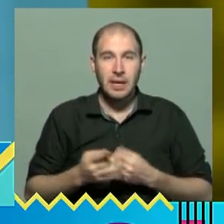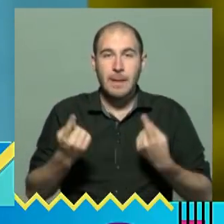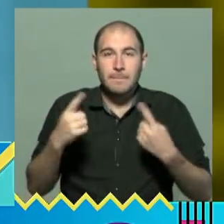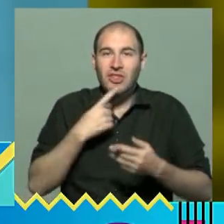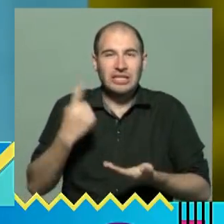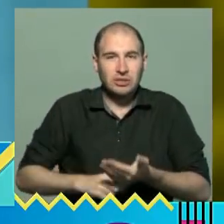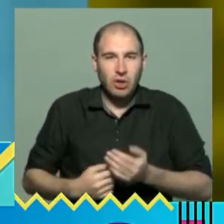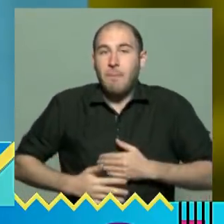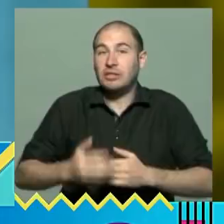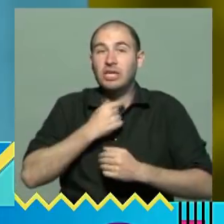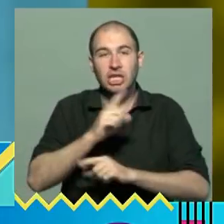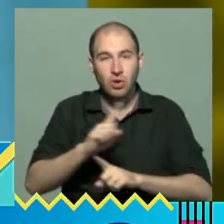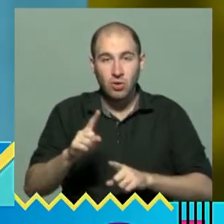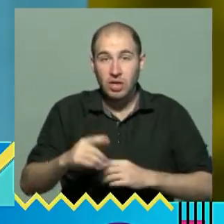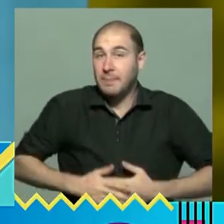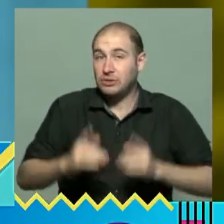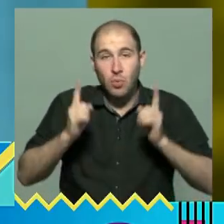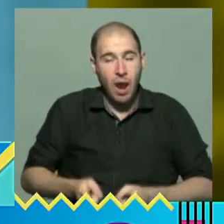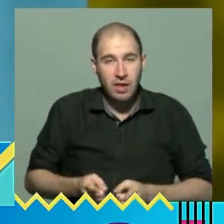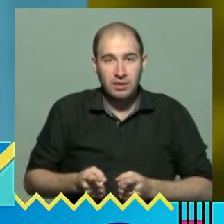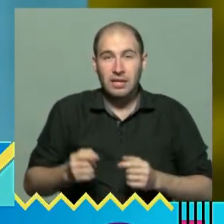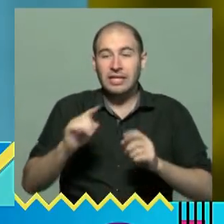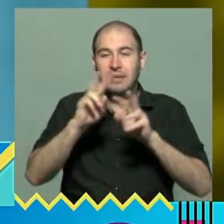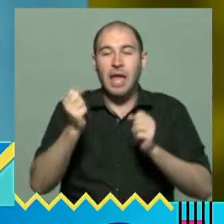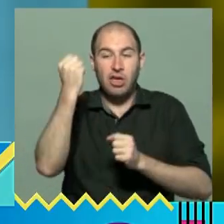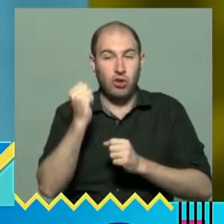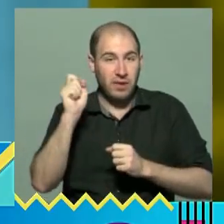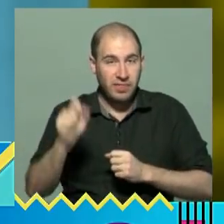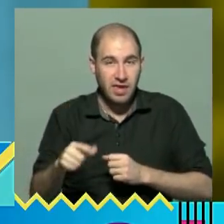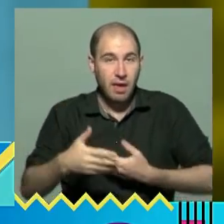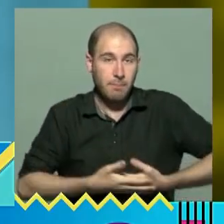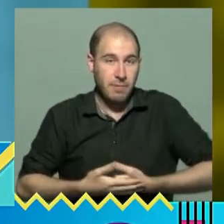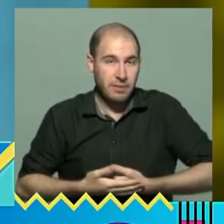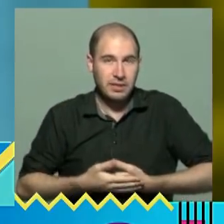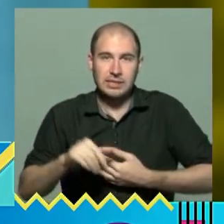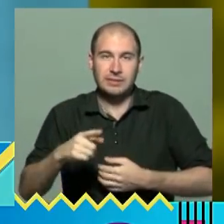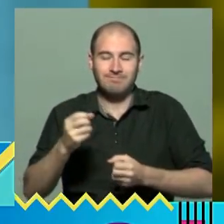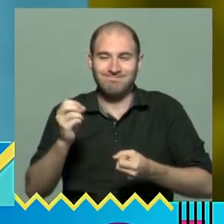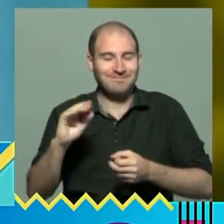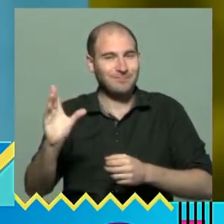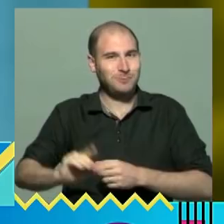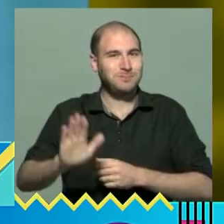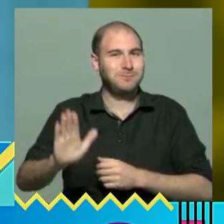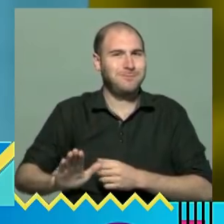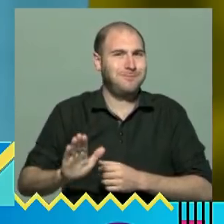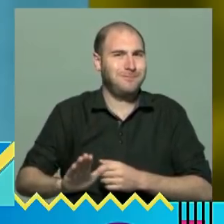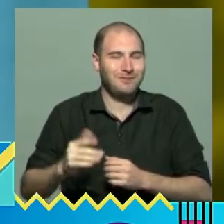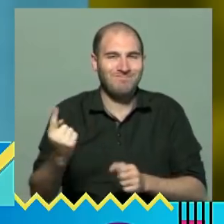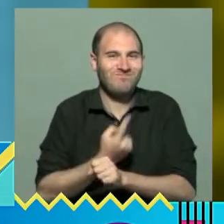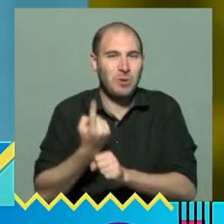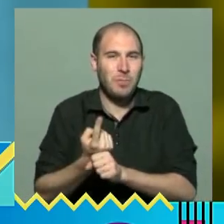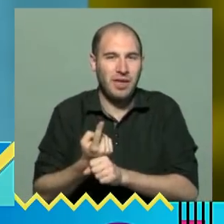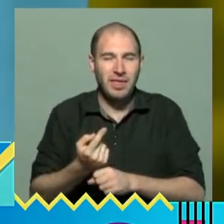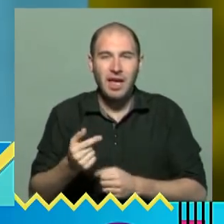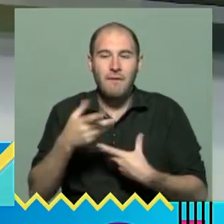no ha decidido quedarse embarazada y se queda embarazada y las condiciones económicas para poder tener ese bebé no son las mejores, no son las óptimas, no puede tenerlo, no